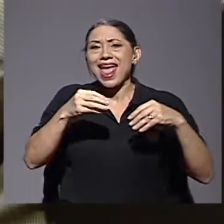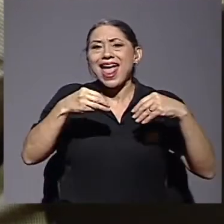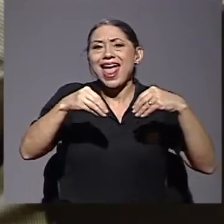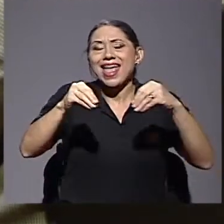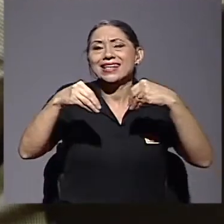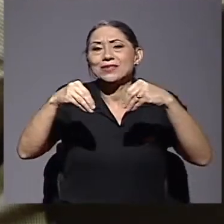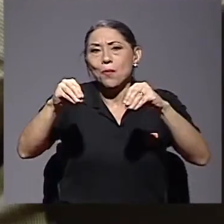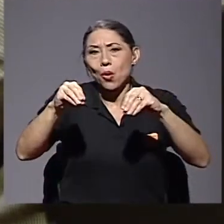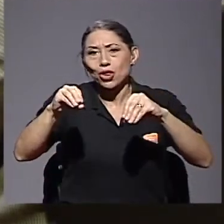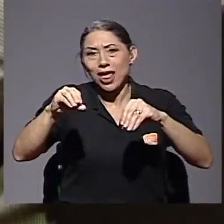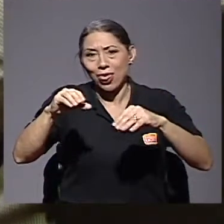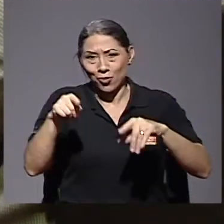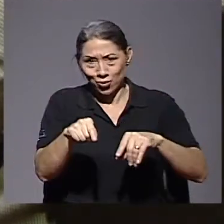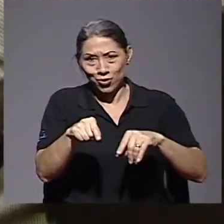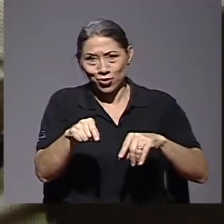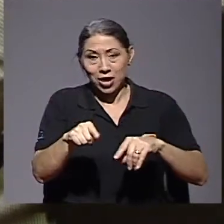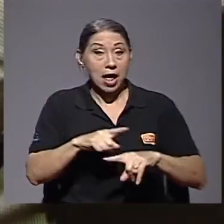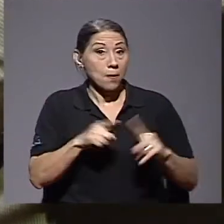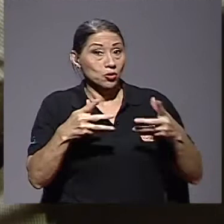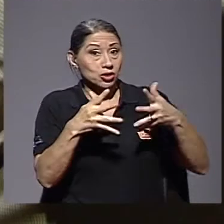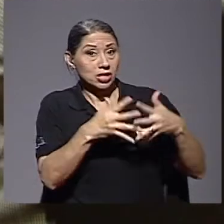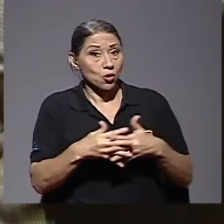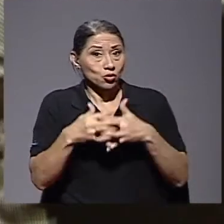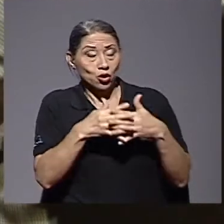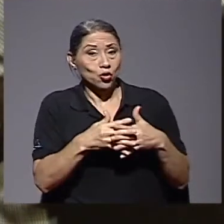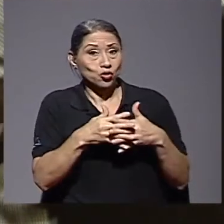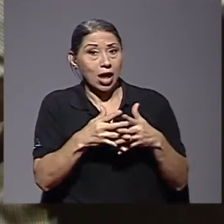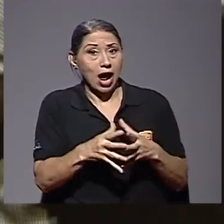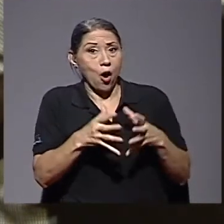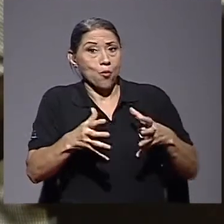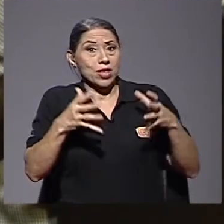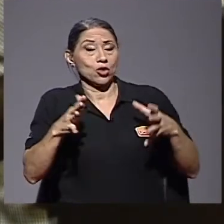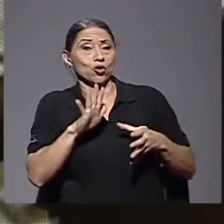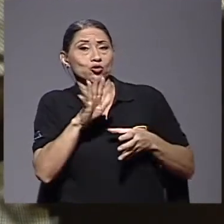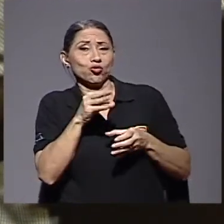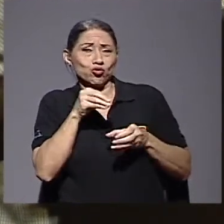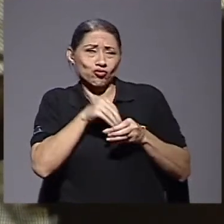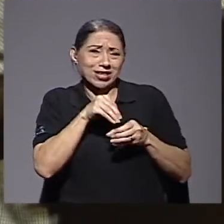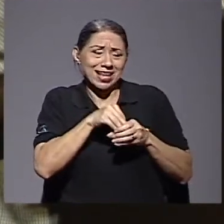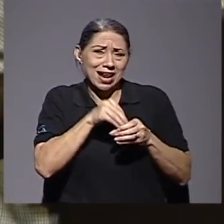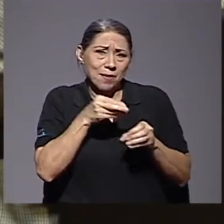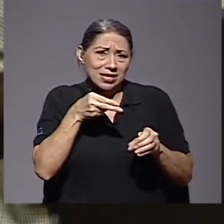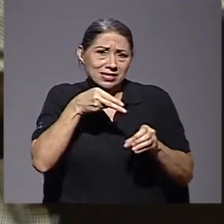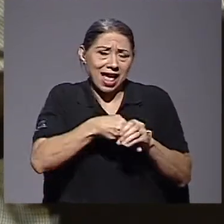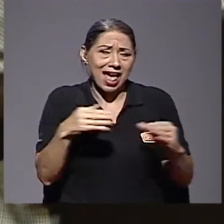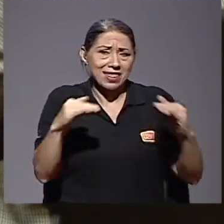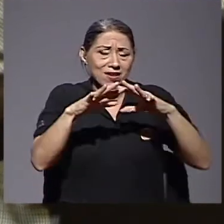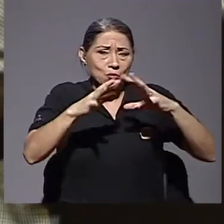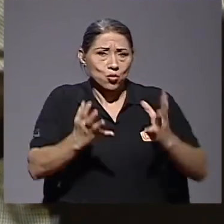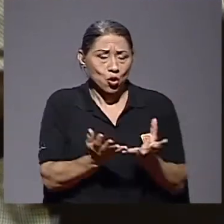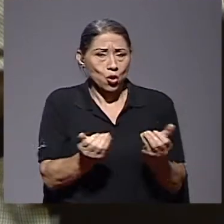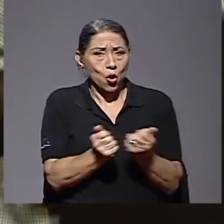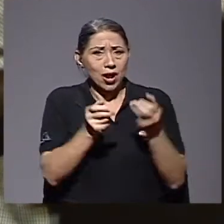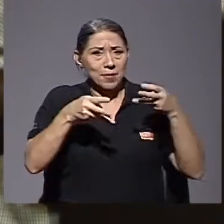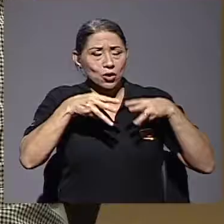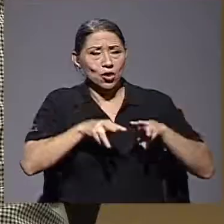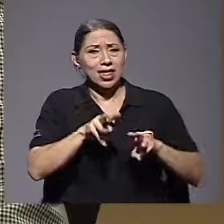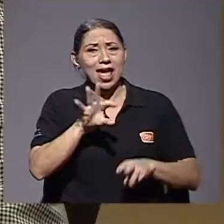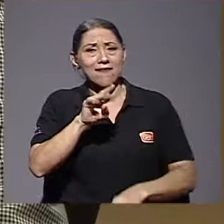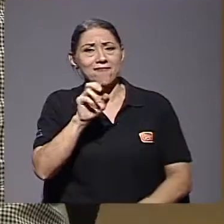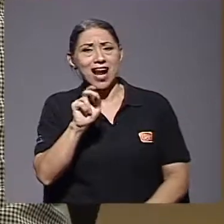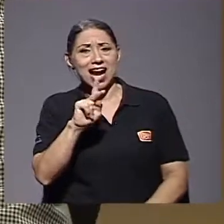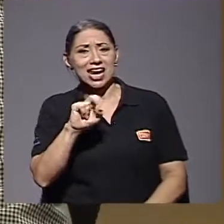de algunos productos. Estados Unidos aumentó sus reservas, creo que es el que tiene más reservas a nivel mundial con la metodología del fracking.